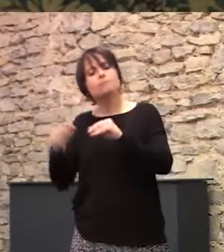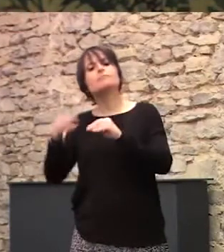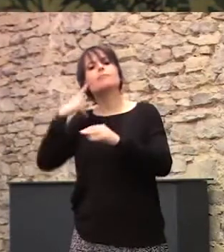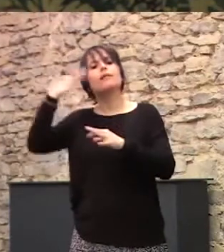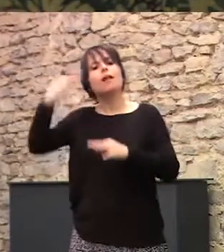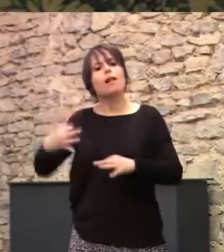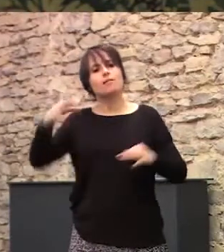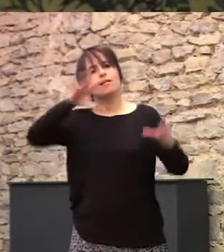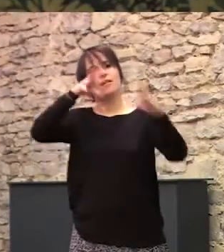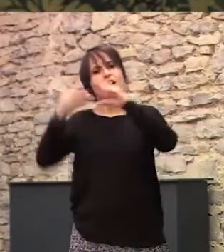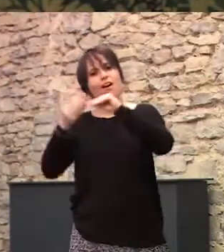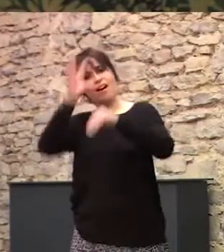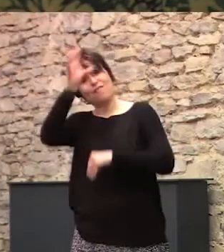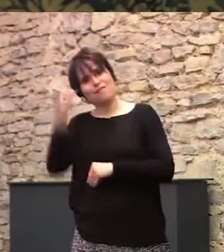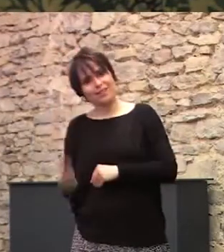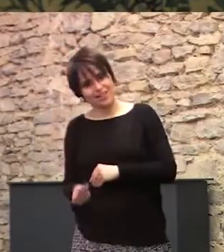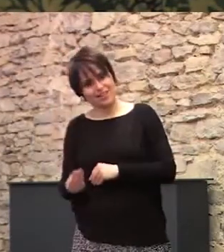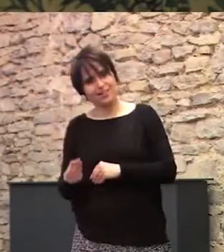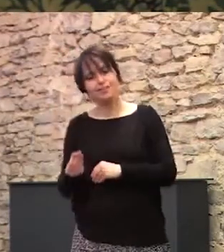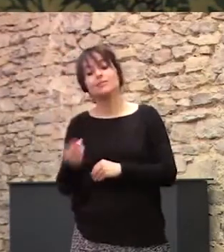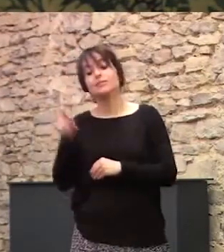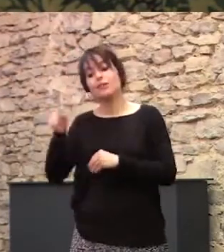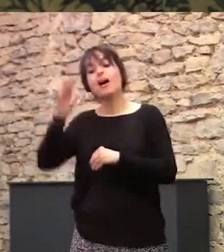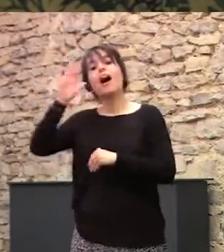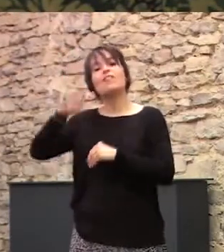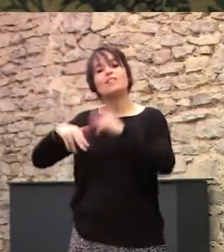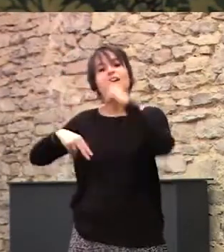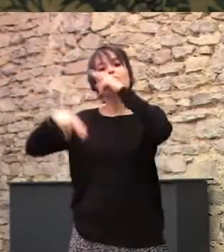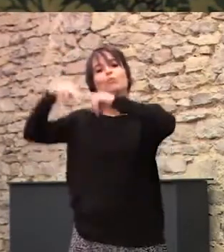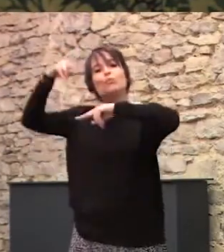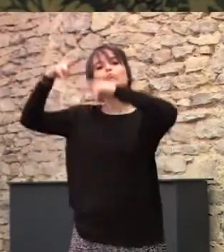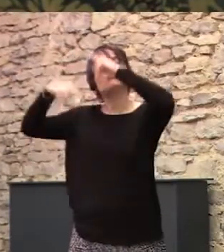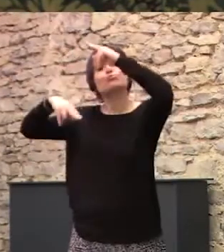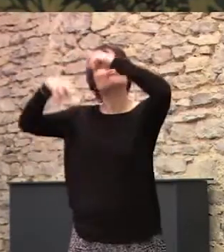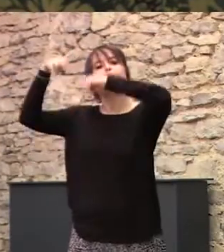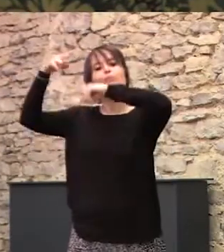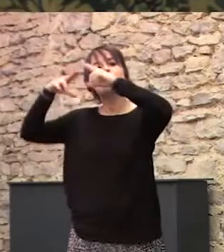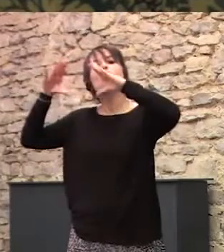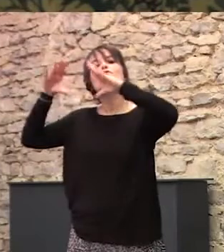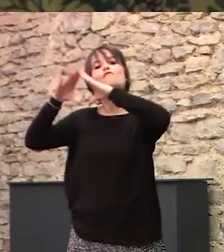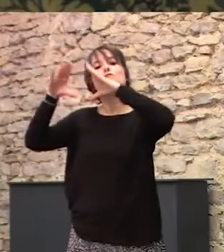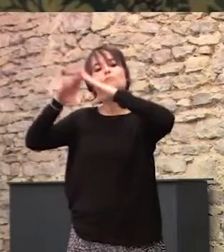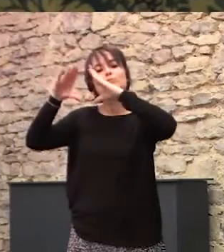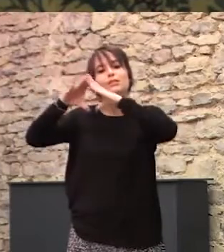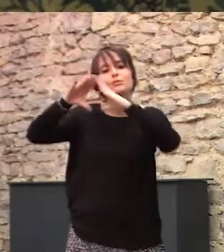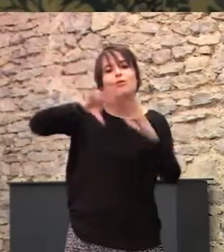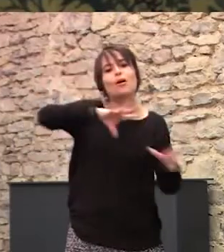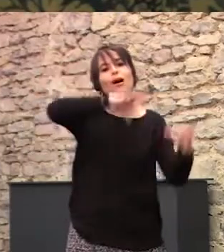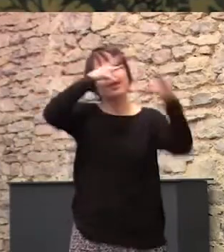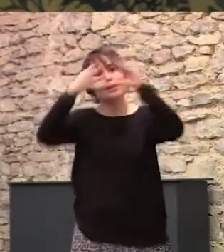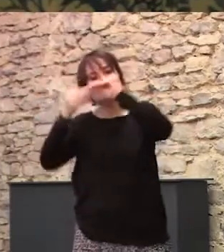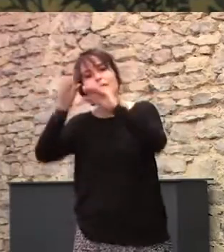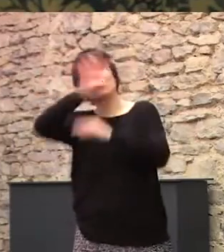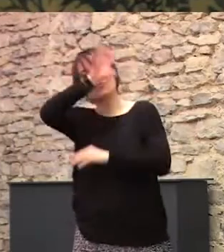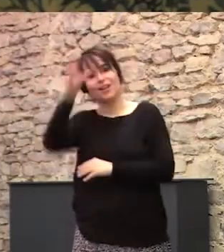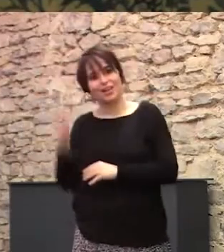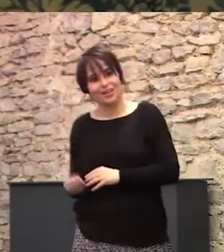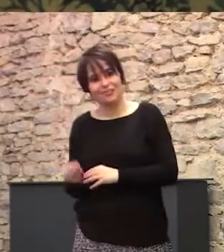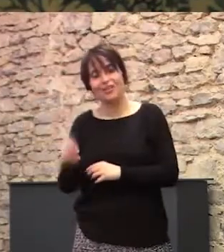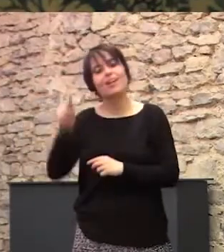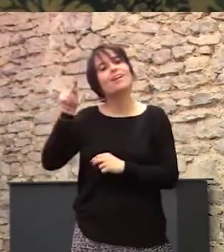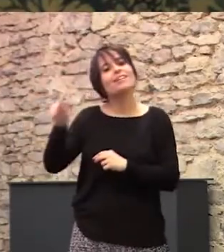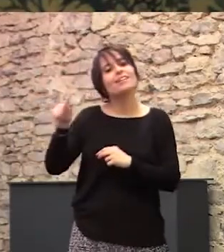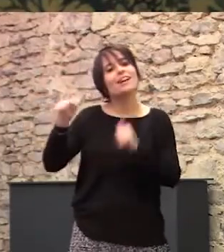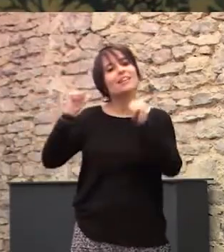creo que al final se ha ido construyendo, digamos, un feminismo aterrizado al contexto africano y donde se pone